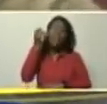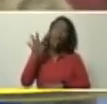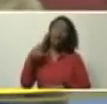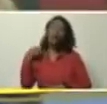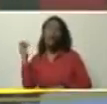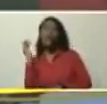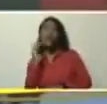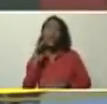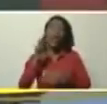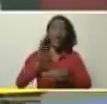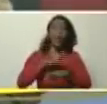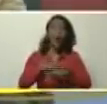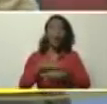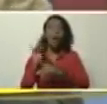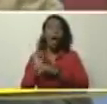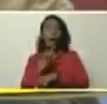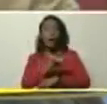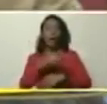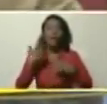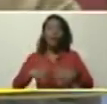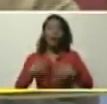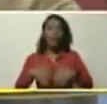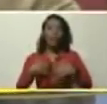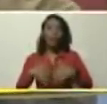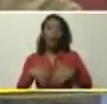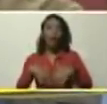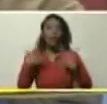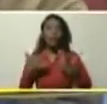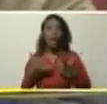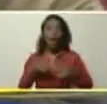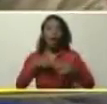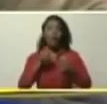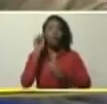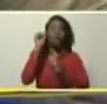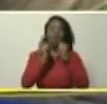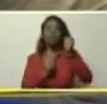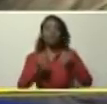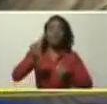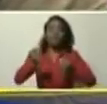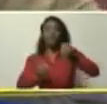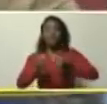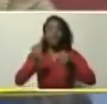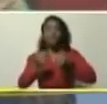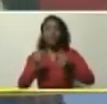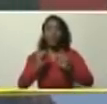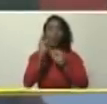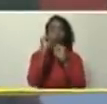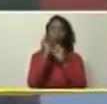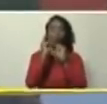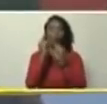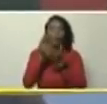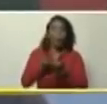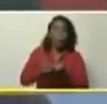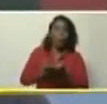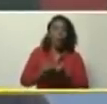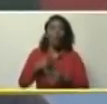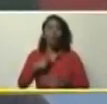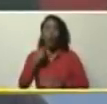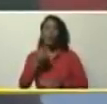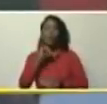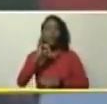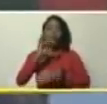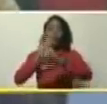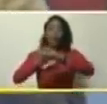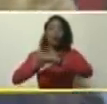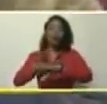vinimos aquí al complejo industrial Santa Inés, donde están las fábricas de tractores, de camiones, de maquinaria, y pude dar la buena noticia a